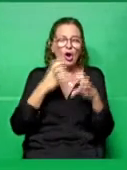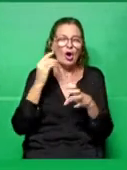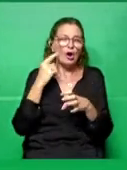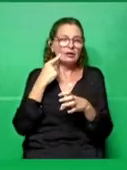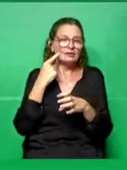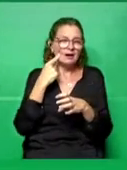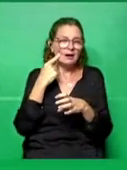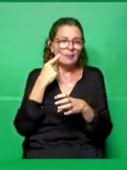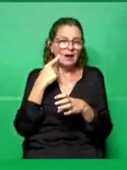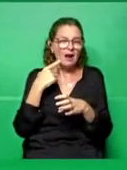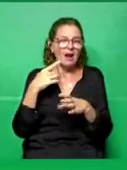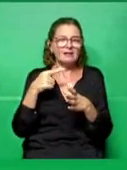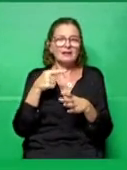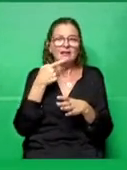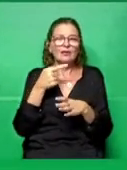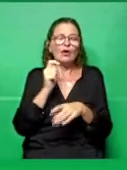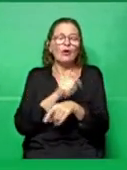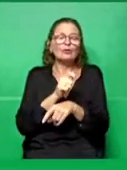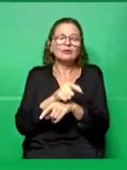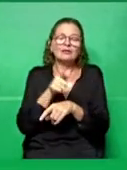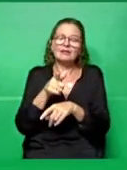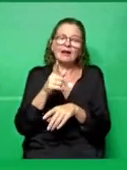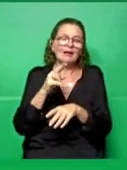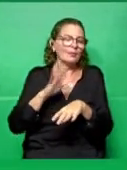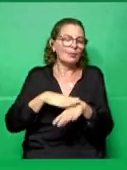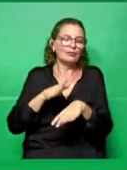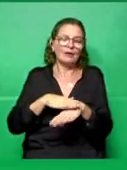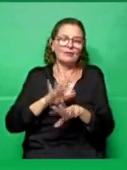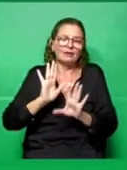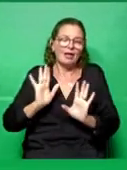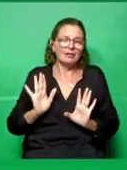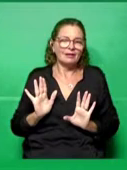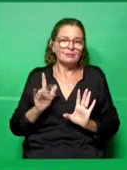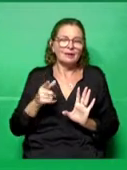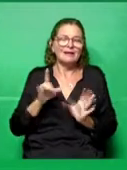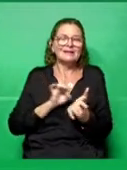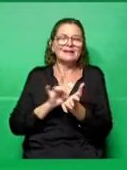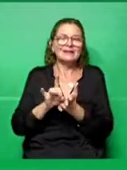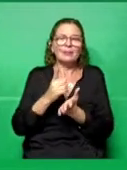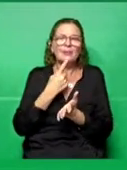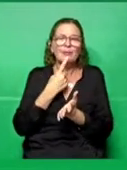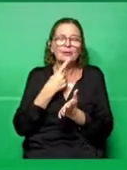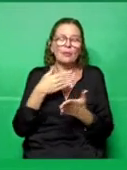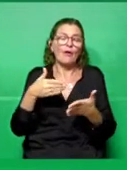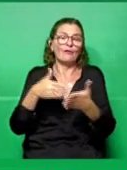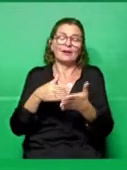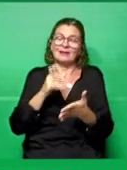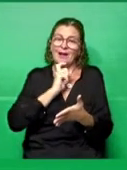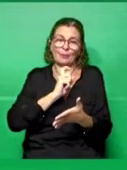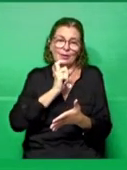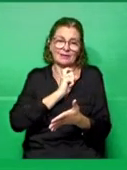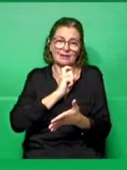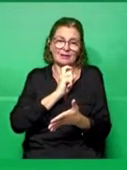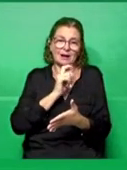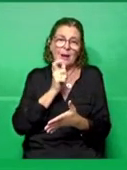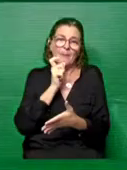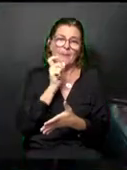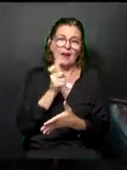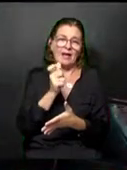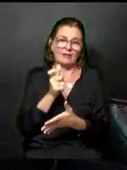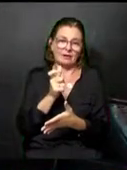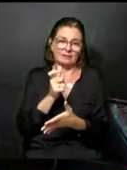último, Ortuño dijo que será la justicia la que laude responsabilidades, pero que el sistema político debe frenar la mentira y el insulto como